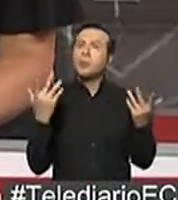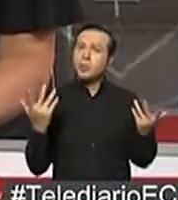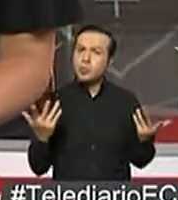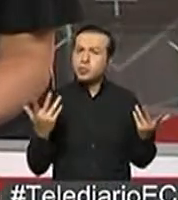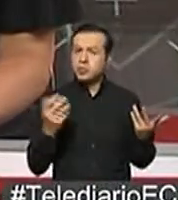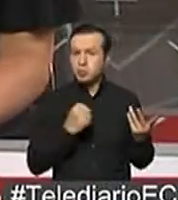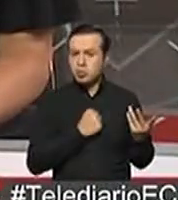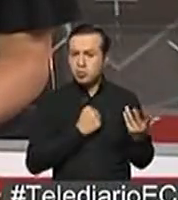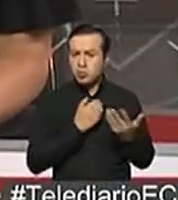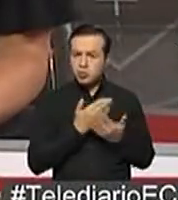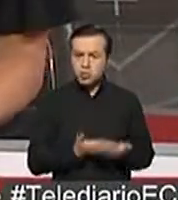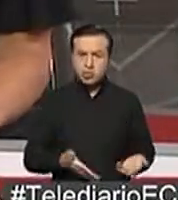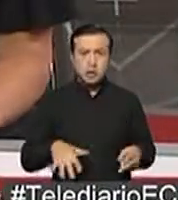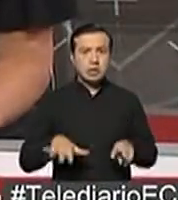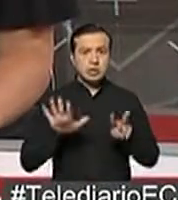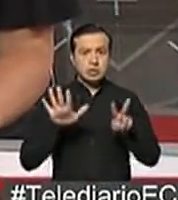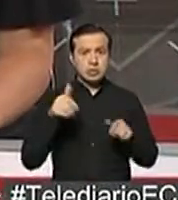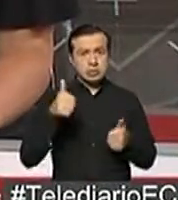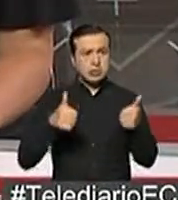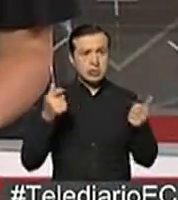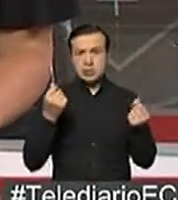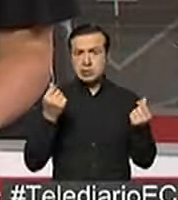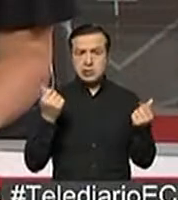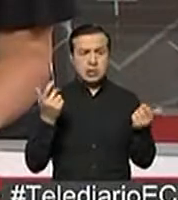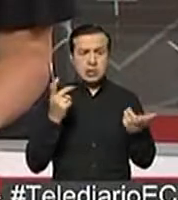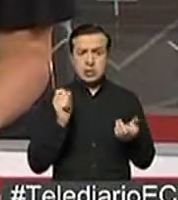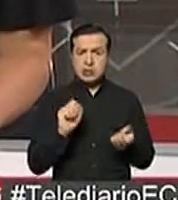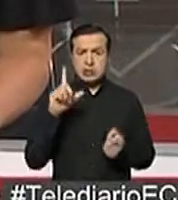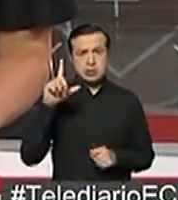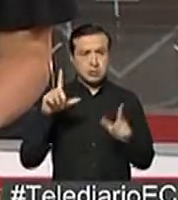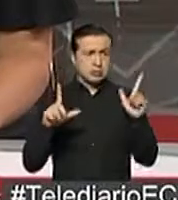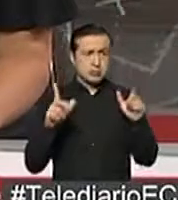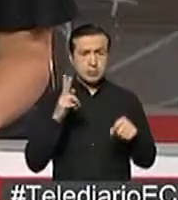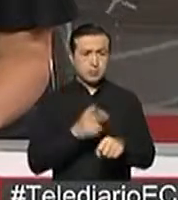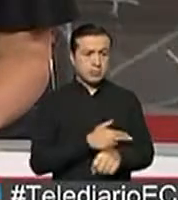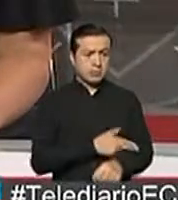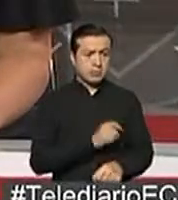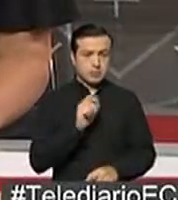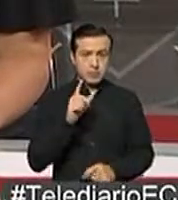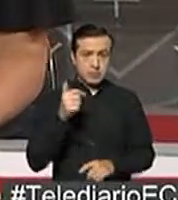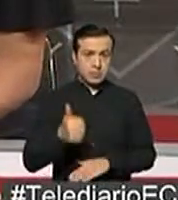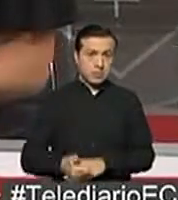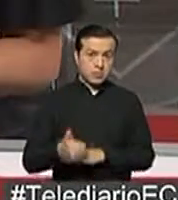del patrimonio de 7 magistrados. El informe fue remitido a las autoridades de control.